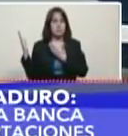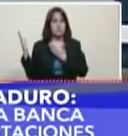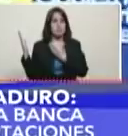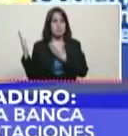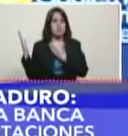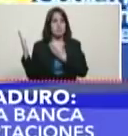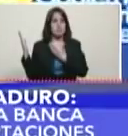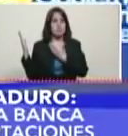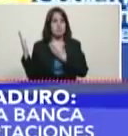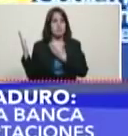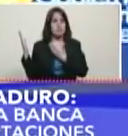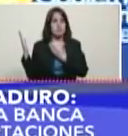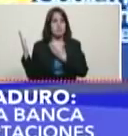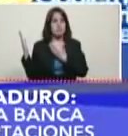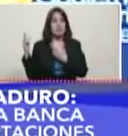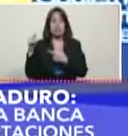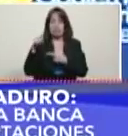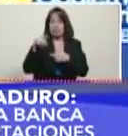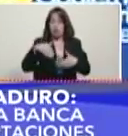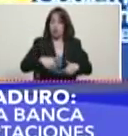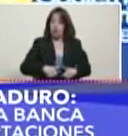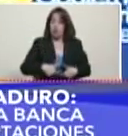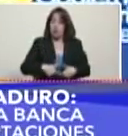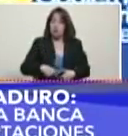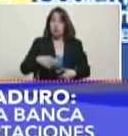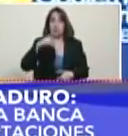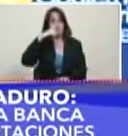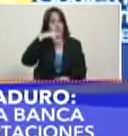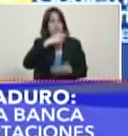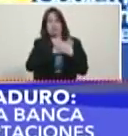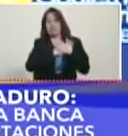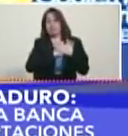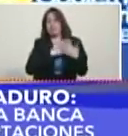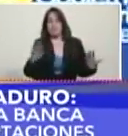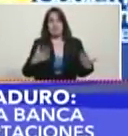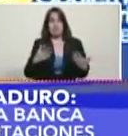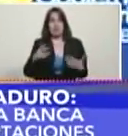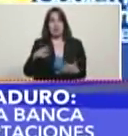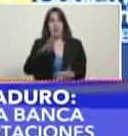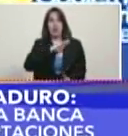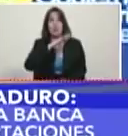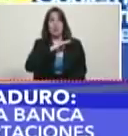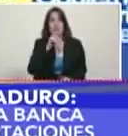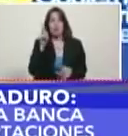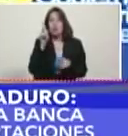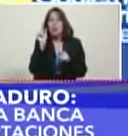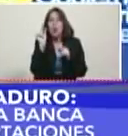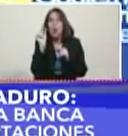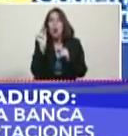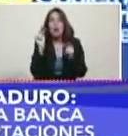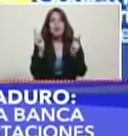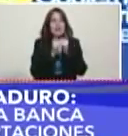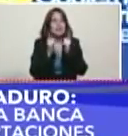Casar, bueno, ha hecho esta intervención apasionadamente venezolana. Y me falta un pedacito,